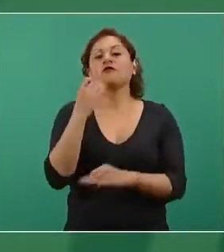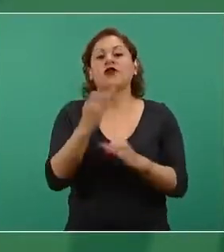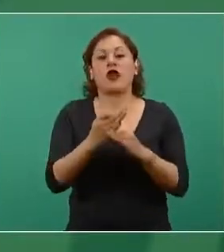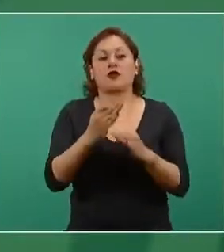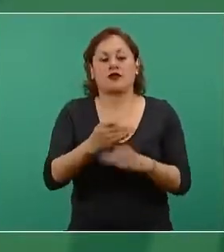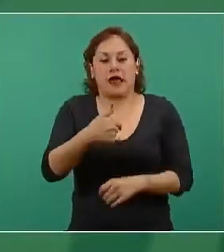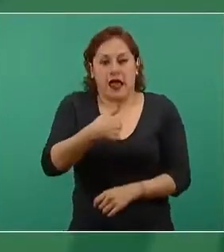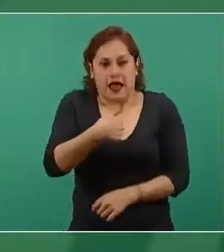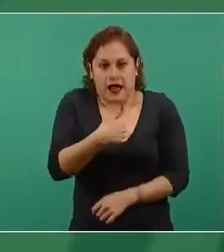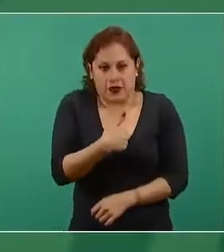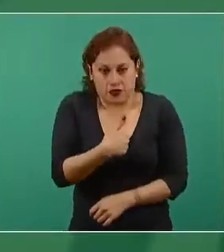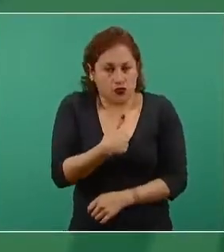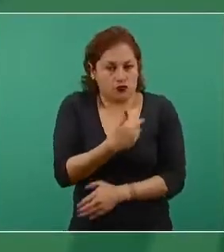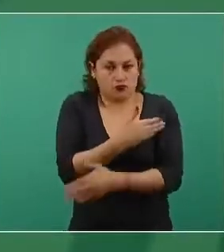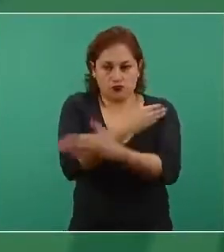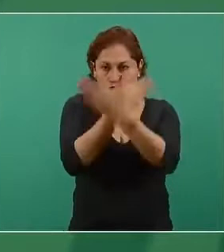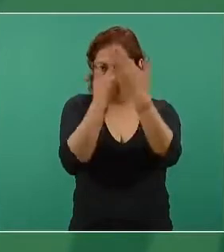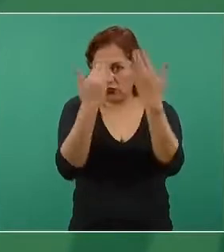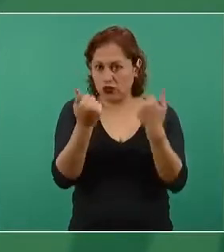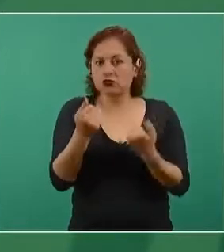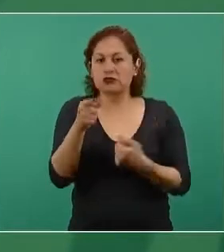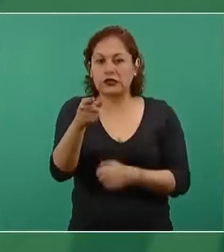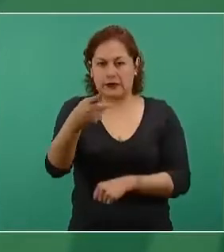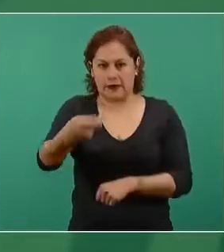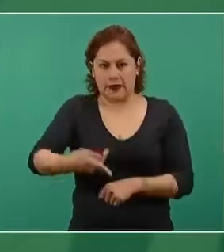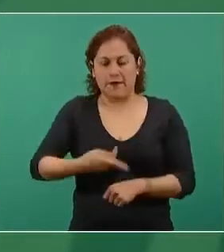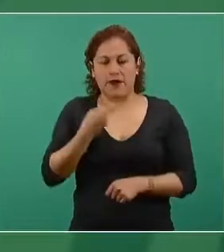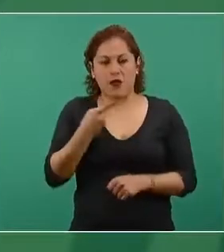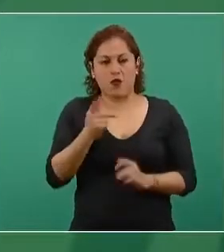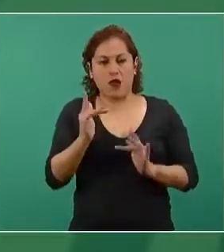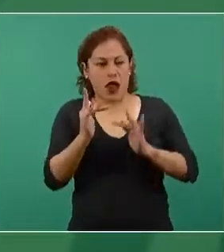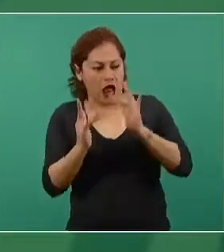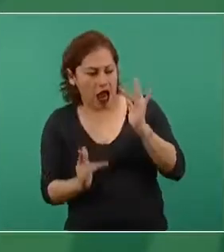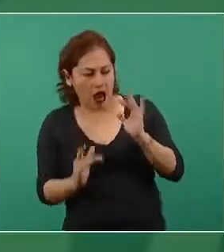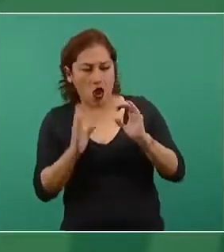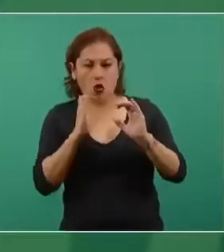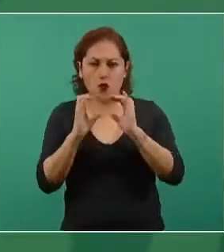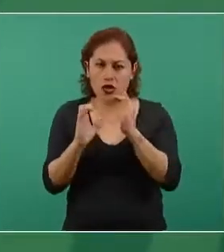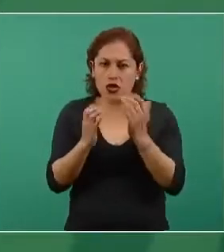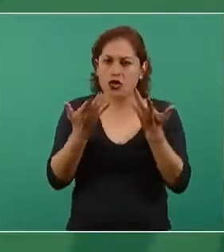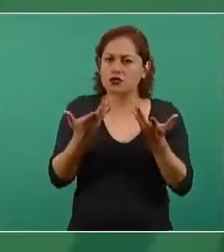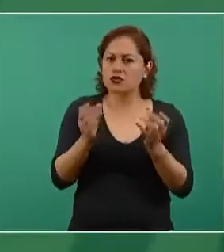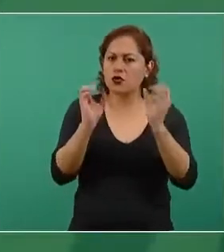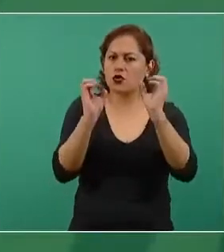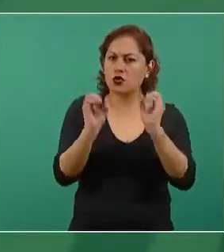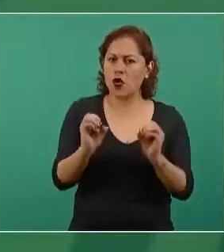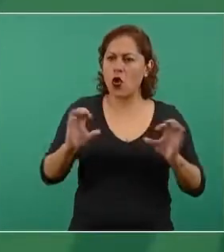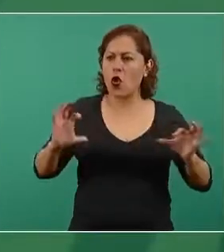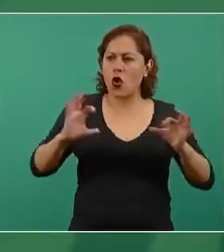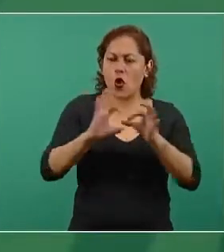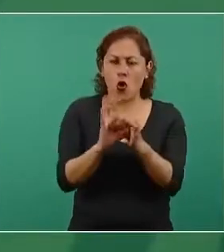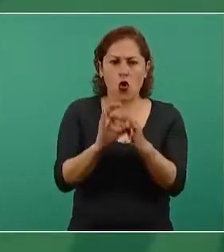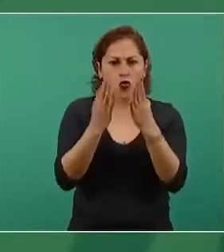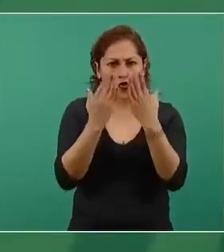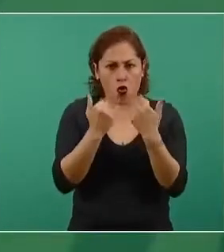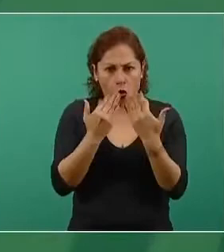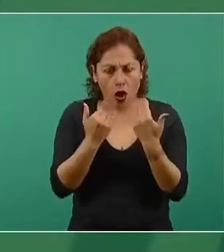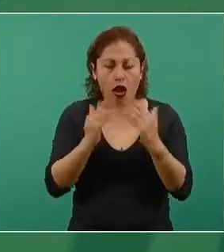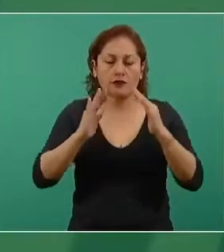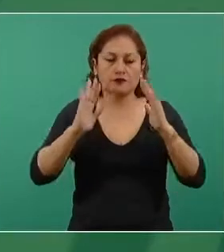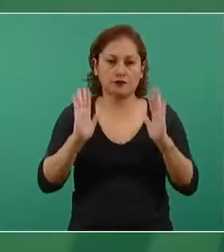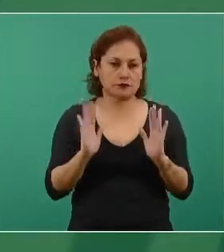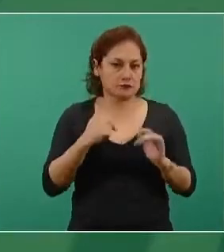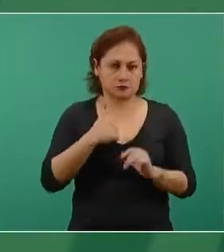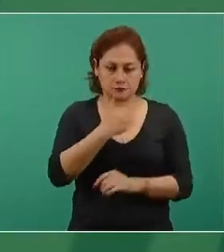no podría decirle si la desarticulación se da por alguna falta de coordinación con el Estado, pero con